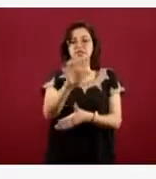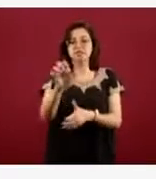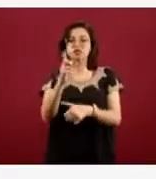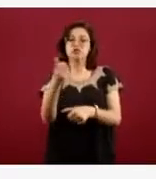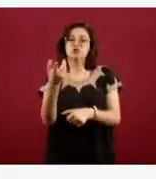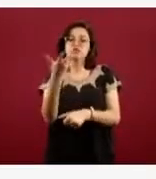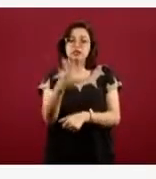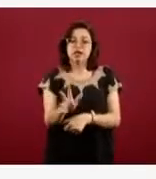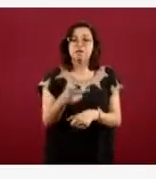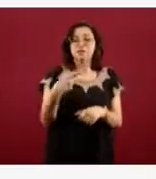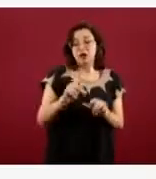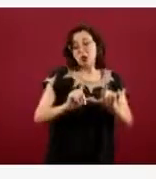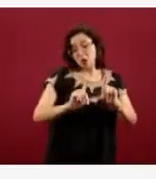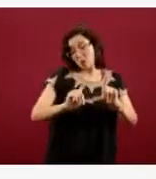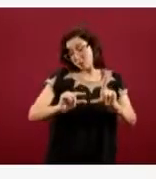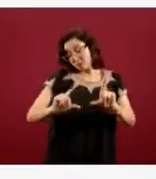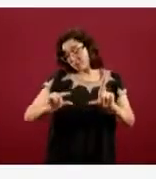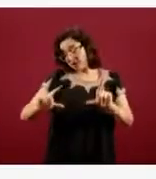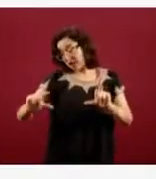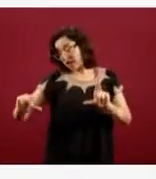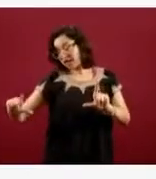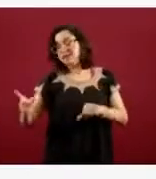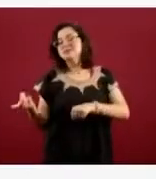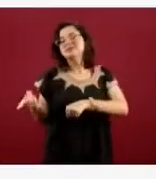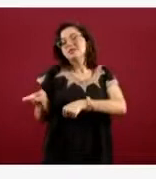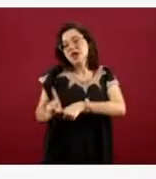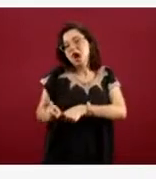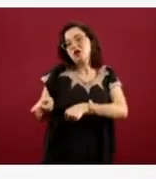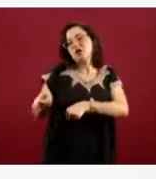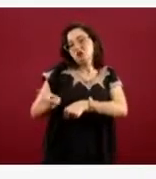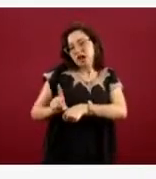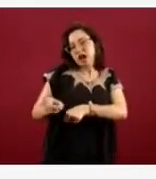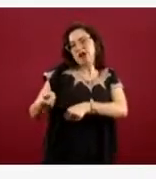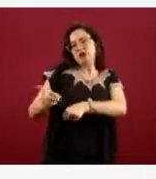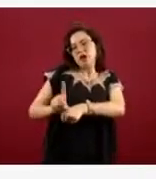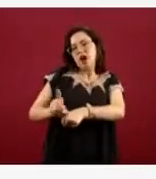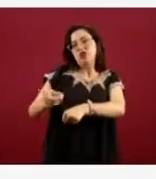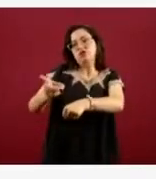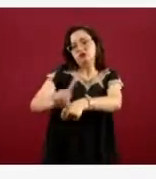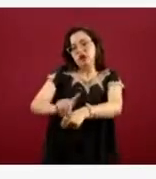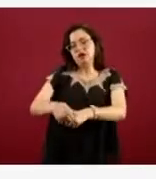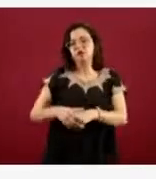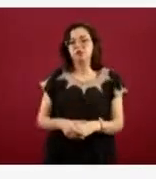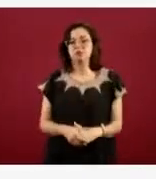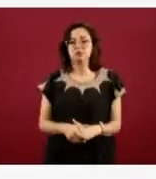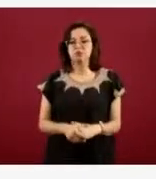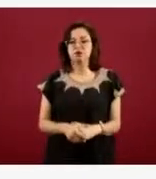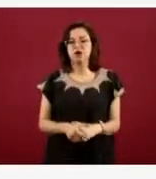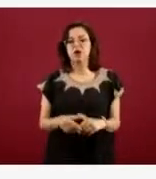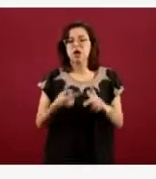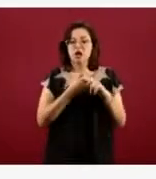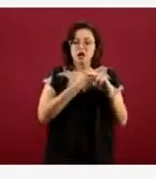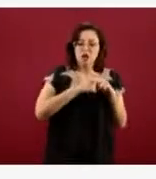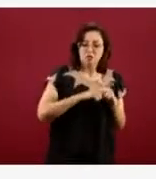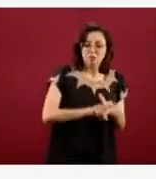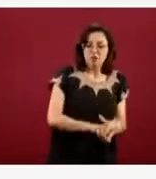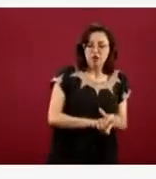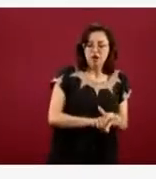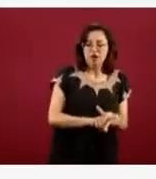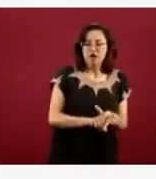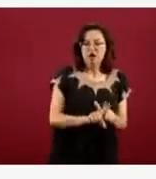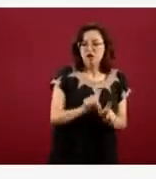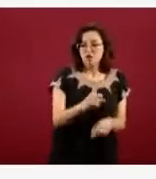hoy, pero en las barras inferiores vemos cómo sucede la carga de manera diaria, ¿no? Vemos cómo en un momento inició